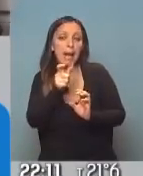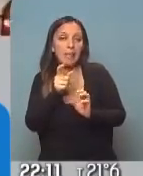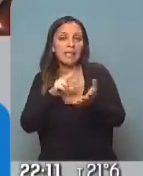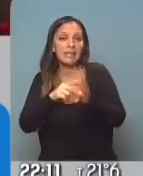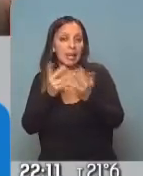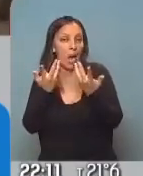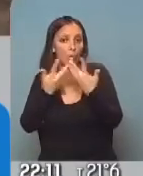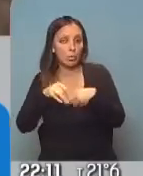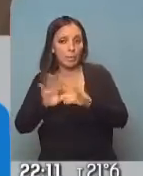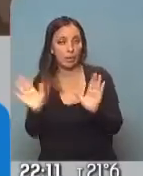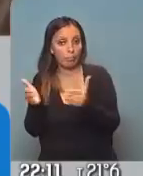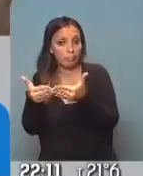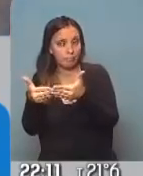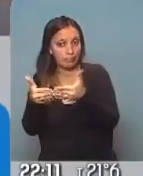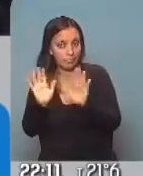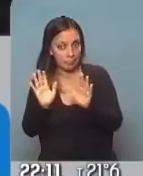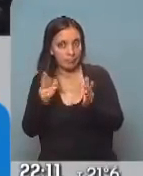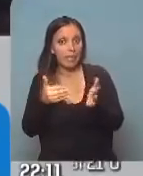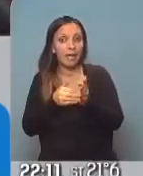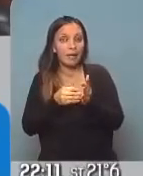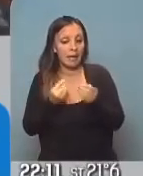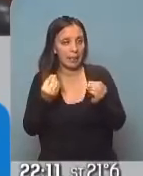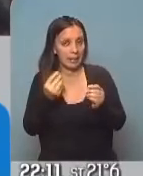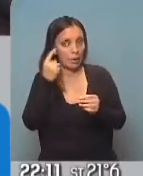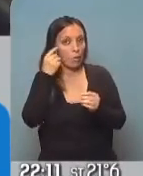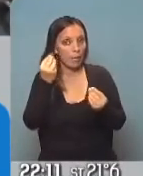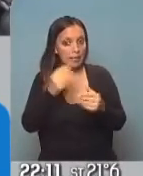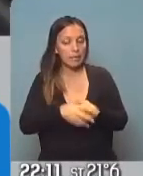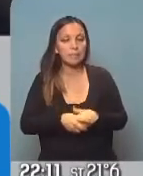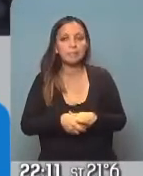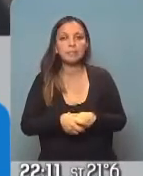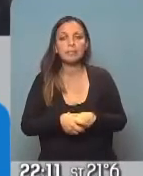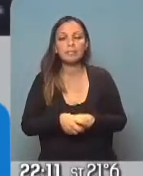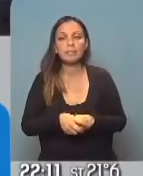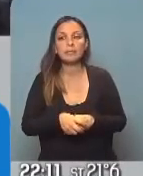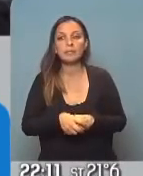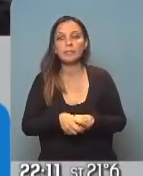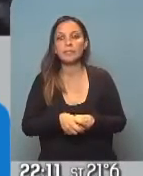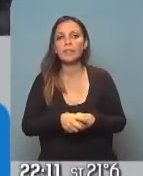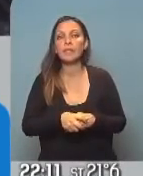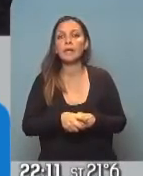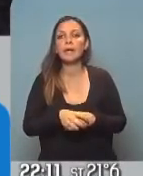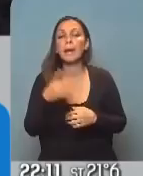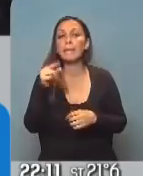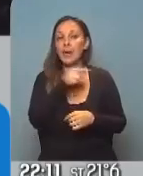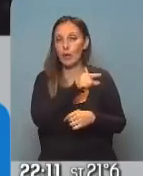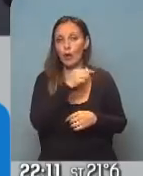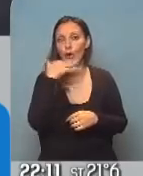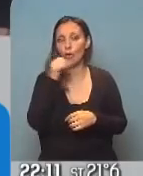que le damos a esa palabra o el sentido de origen que tuvo el liberalismo. Pero decía bien José,